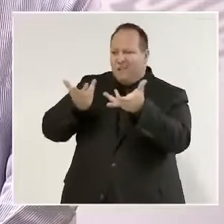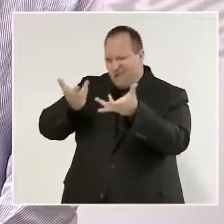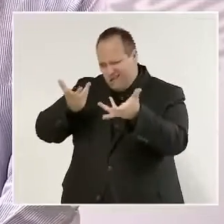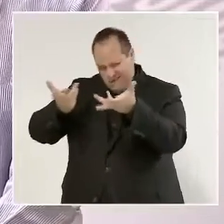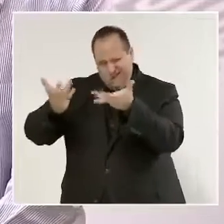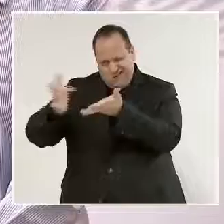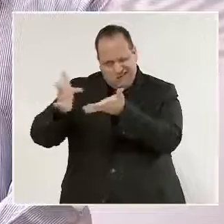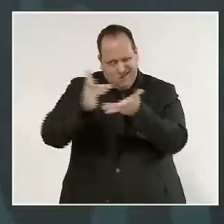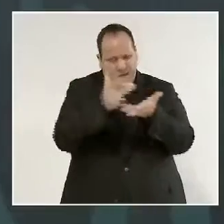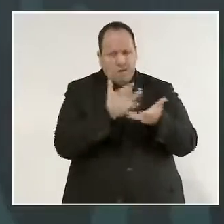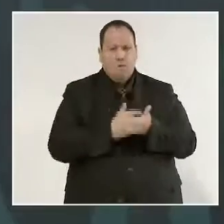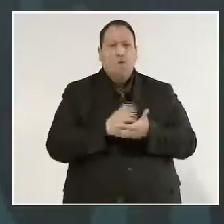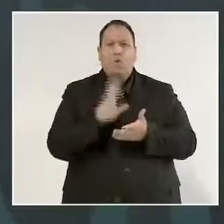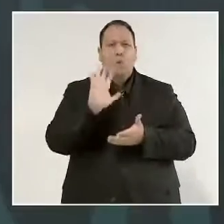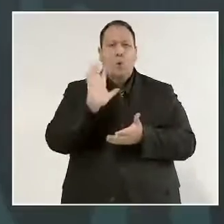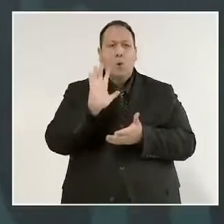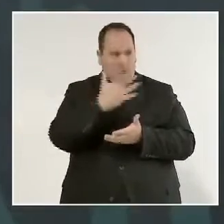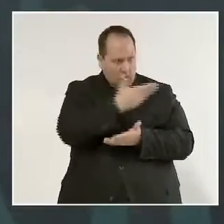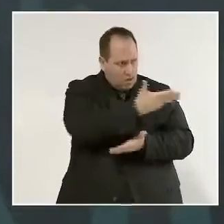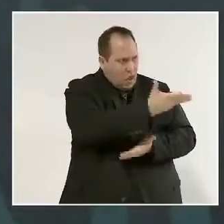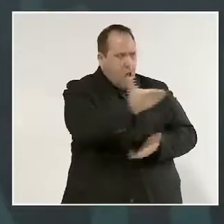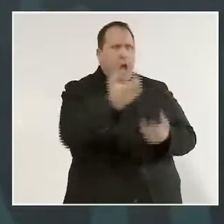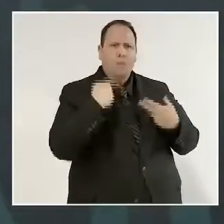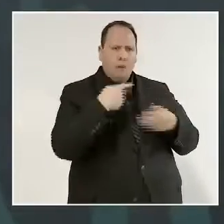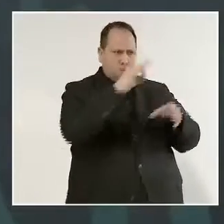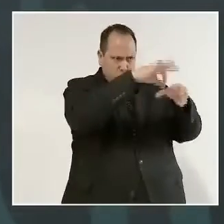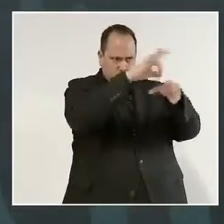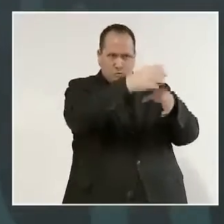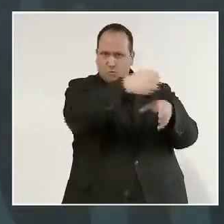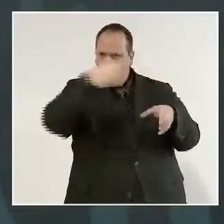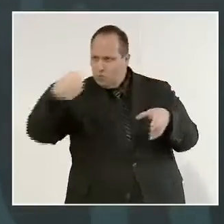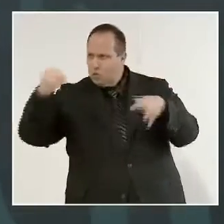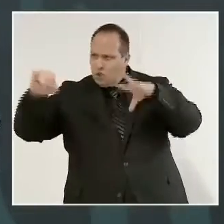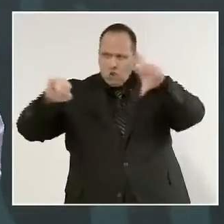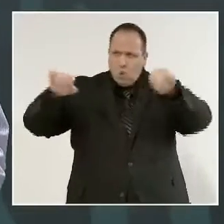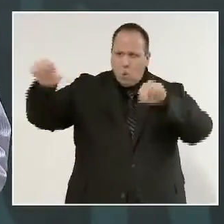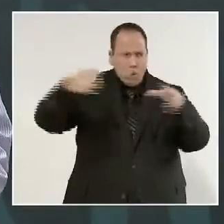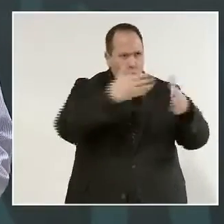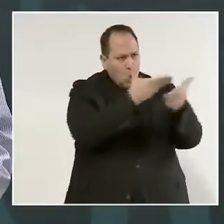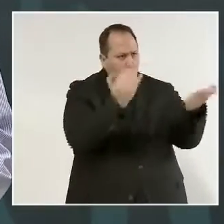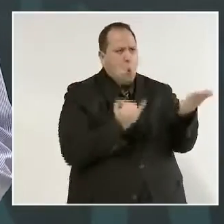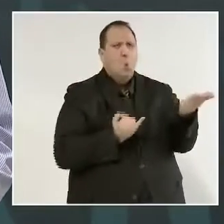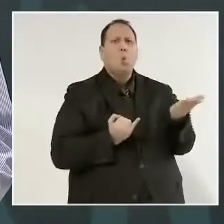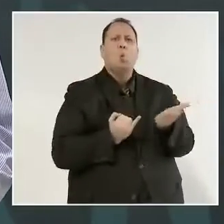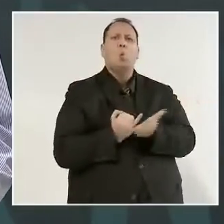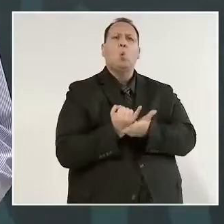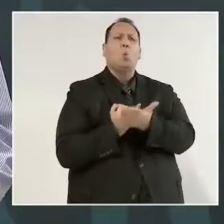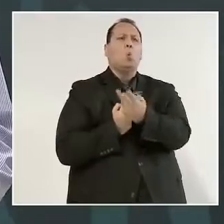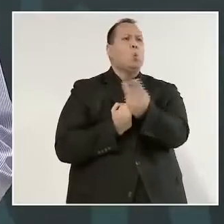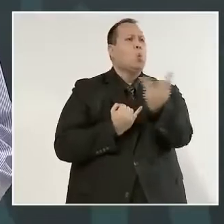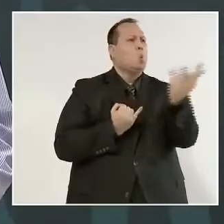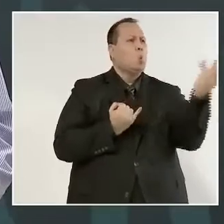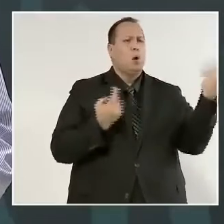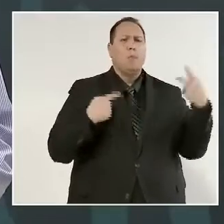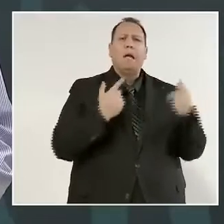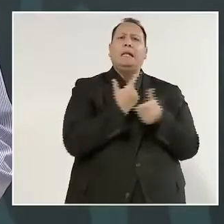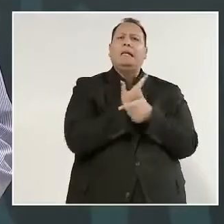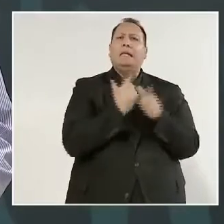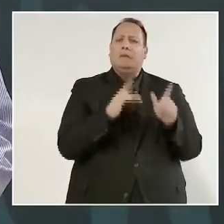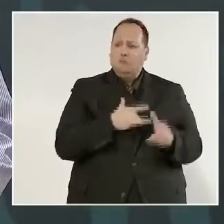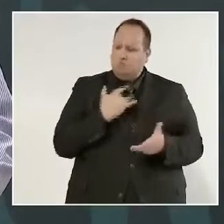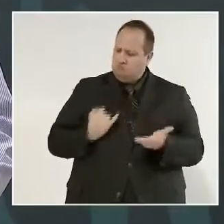República, sino que sea el ciudadano, el pueblo, el que decida